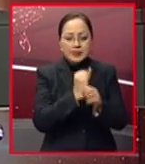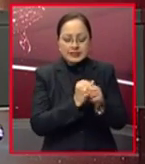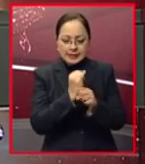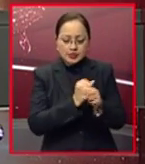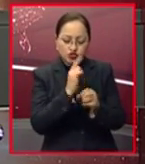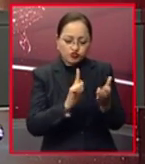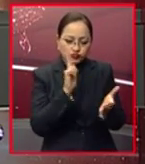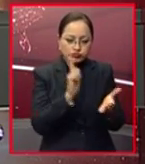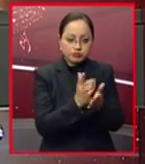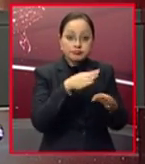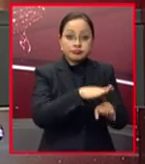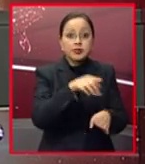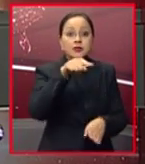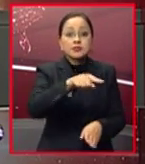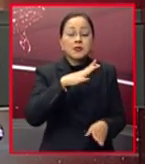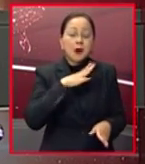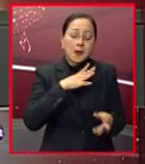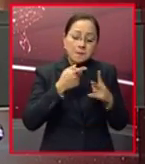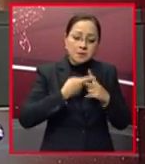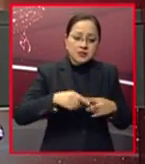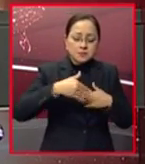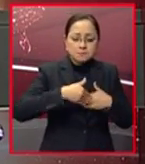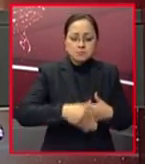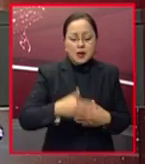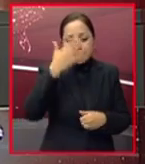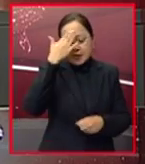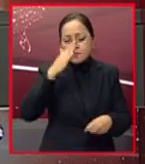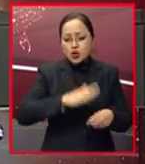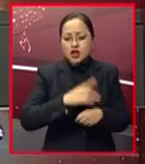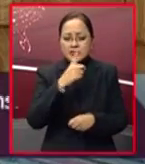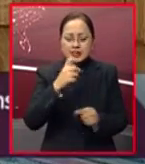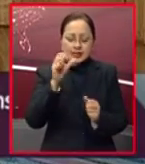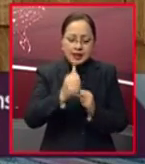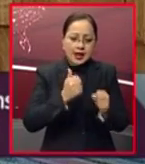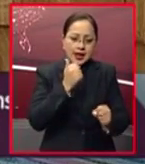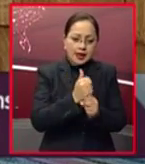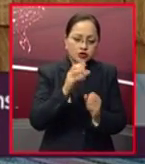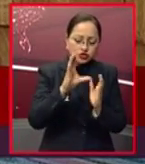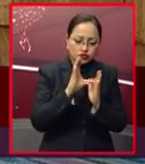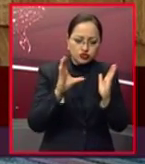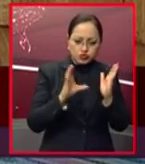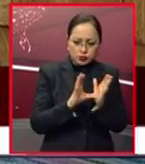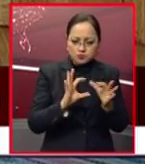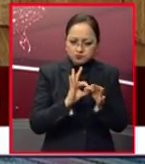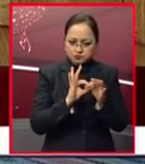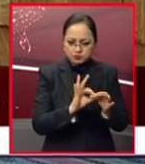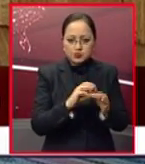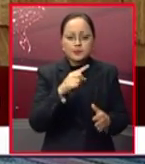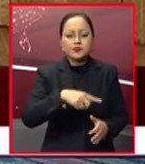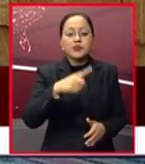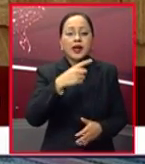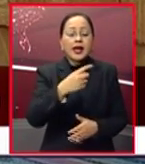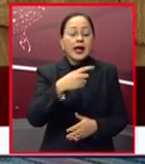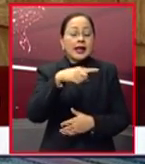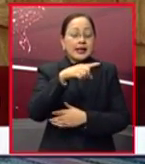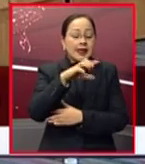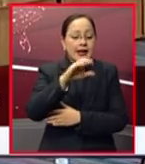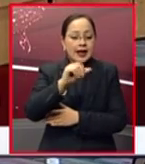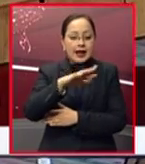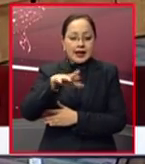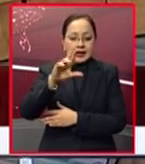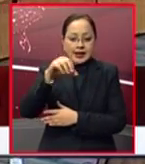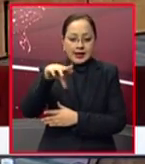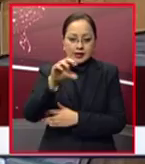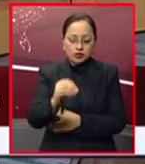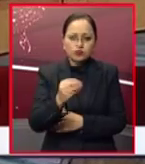Parlamentarias dio inicio a los actos de conmemoración del centenario de la Constitución. El director del CEDIP, Sadot Sánchez Carreño, resaltó que es una oportunidad